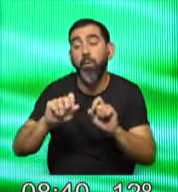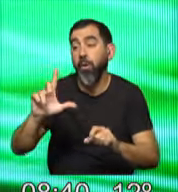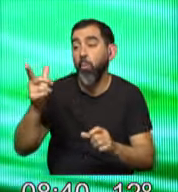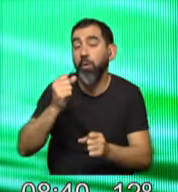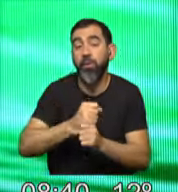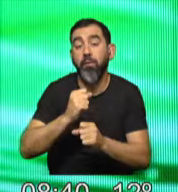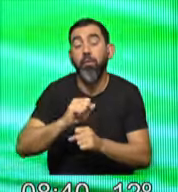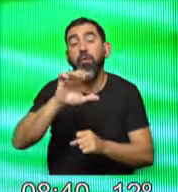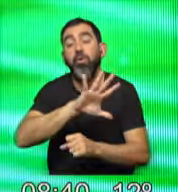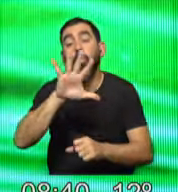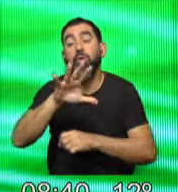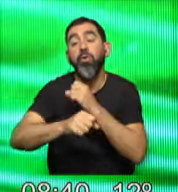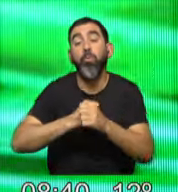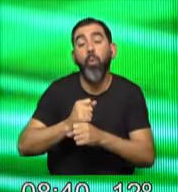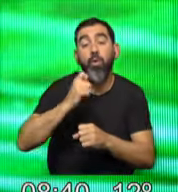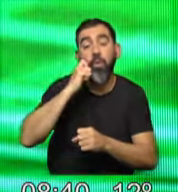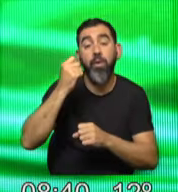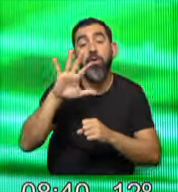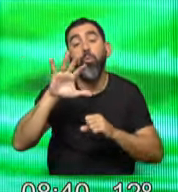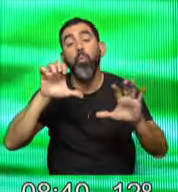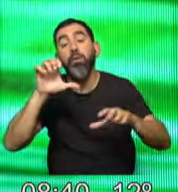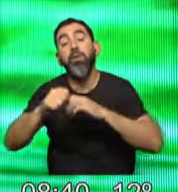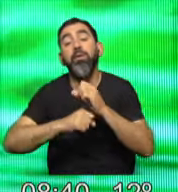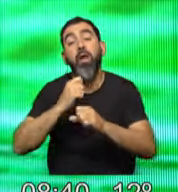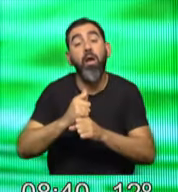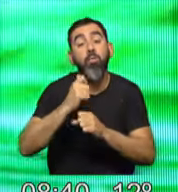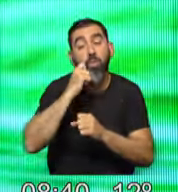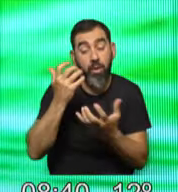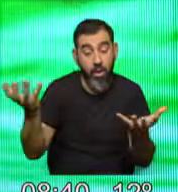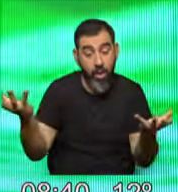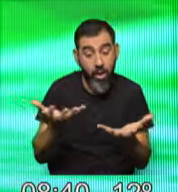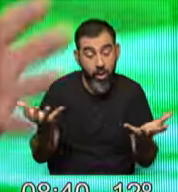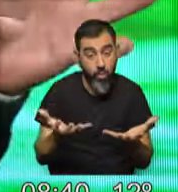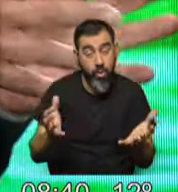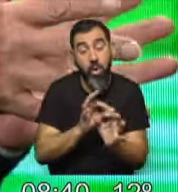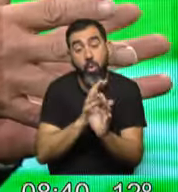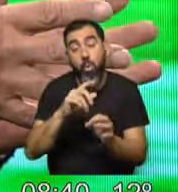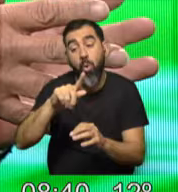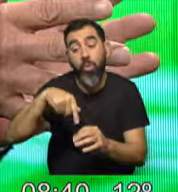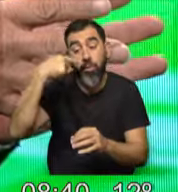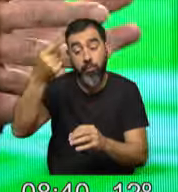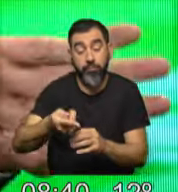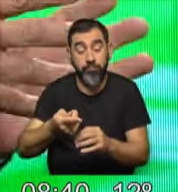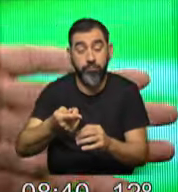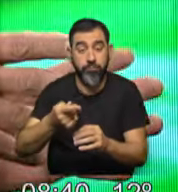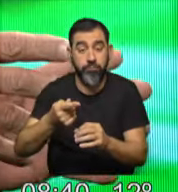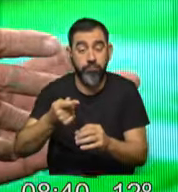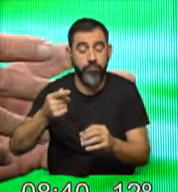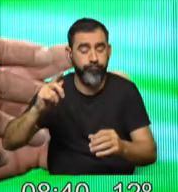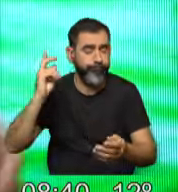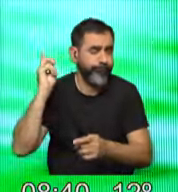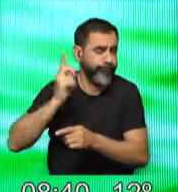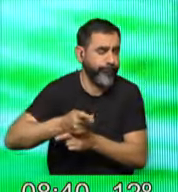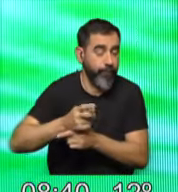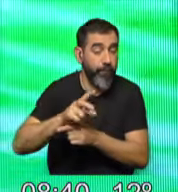sin trabajo a los 55 años a los 56 años y en las actuales condiciones y aún mucho más después de la el mazazo fiscal que